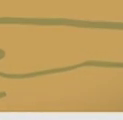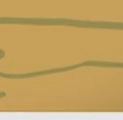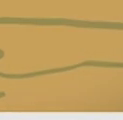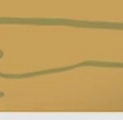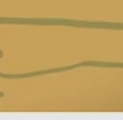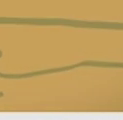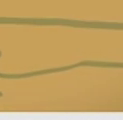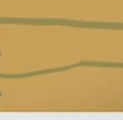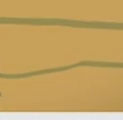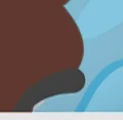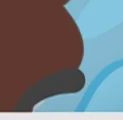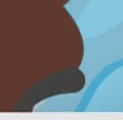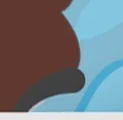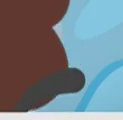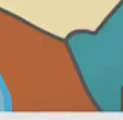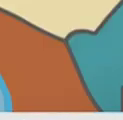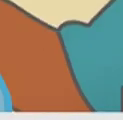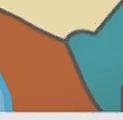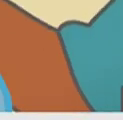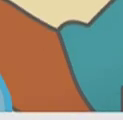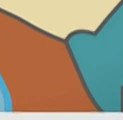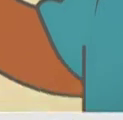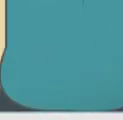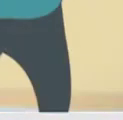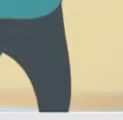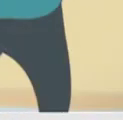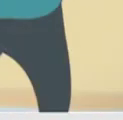Con las responsabilidades compartidas.